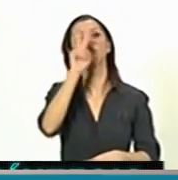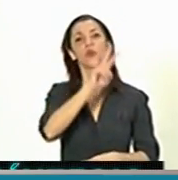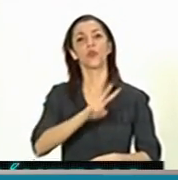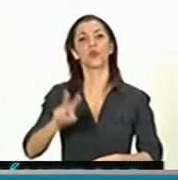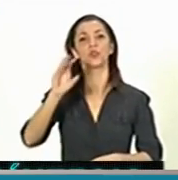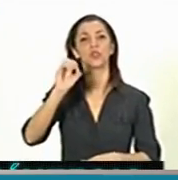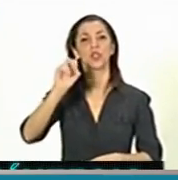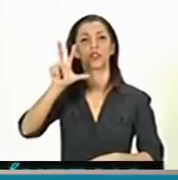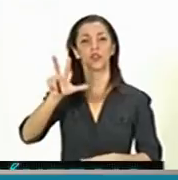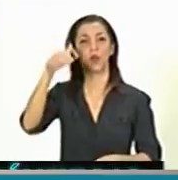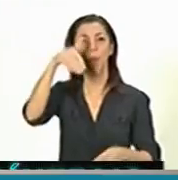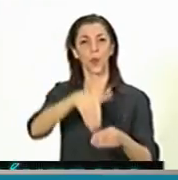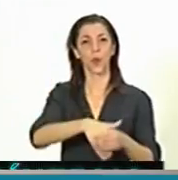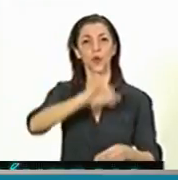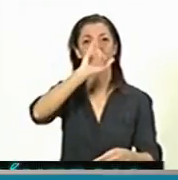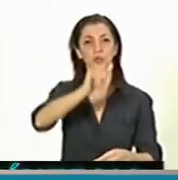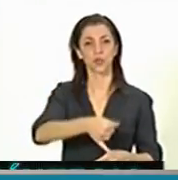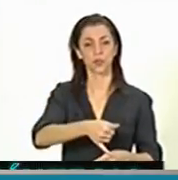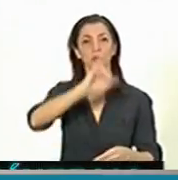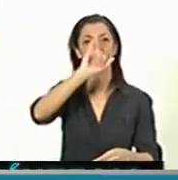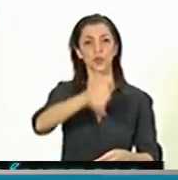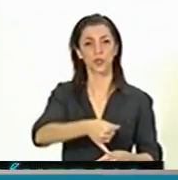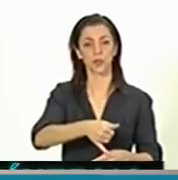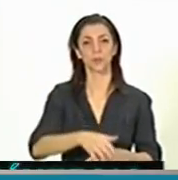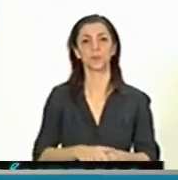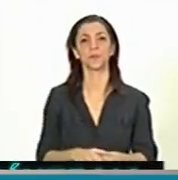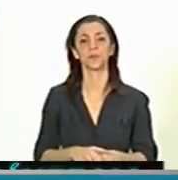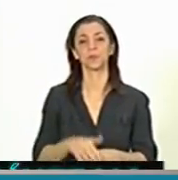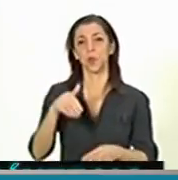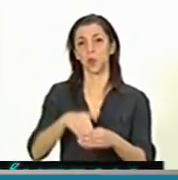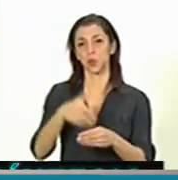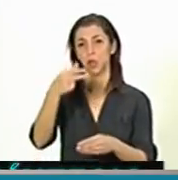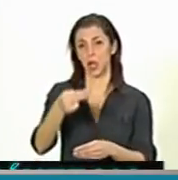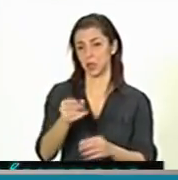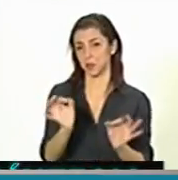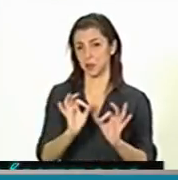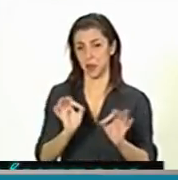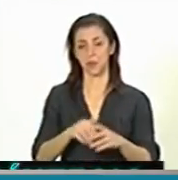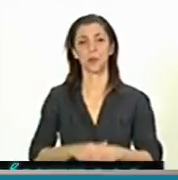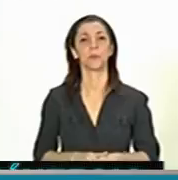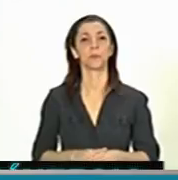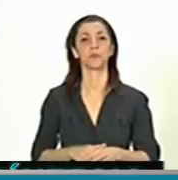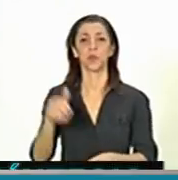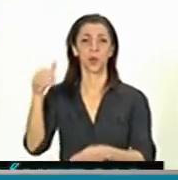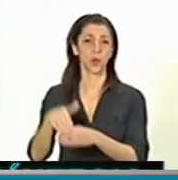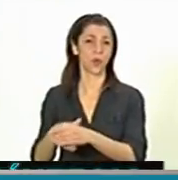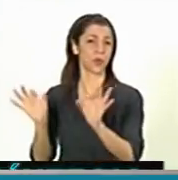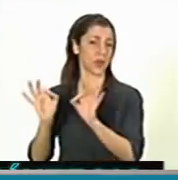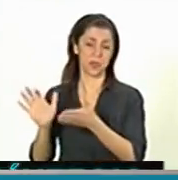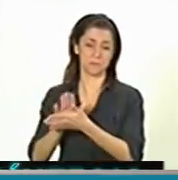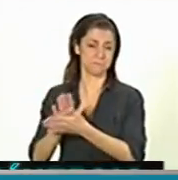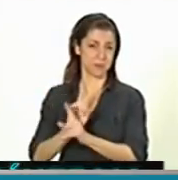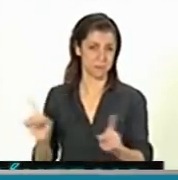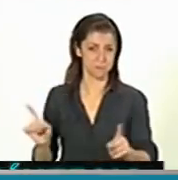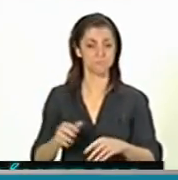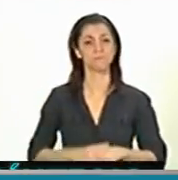unánime, como en la ley Justina, 203 votos a favor, nadie votó en contra, nadie se abstuvo. Y como mencionabas, Ricardo, desde el